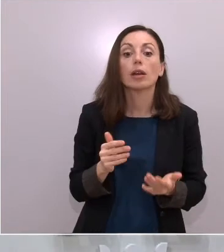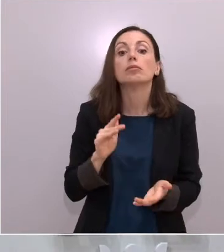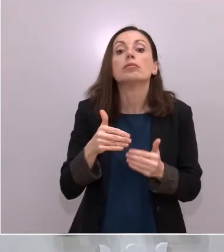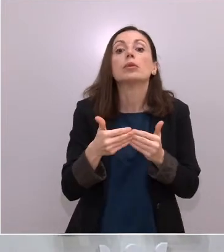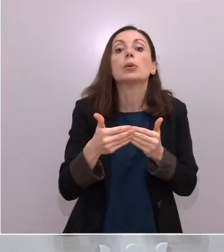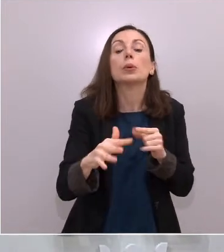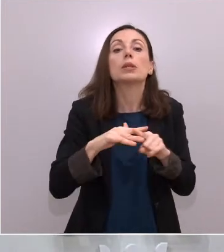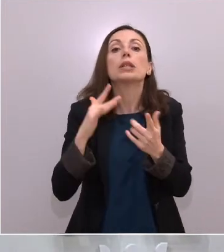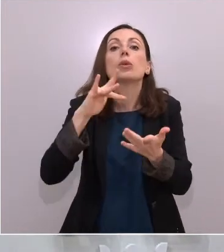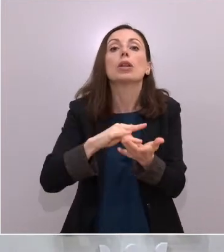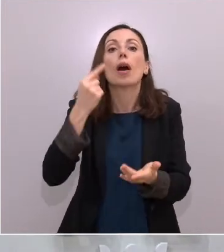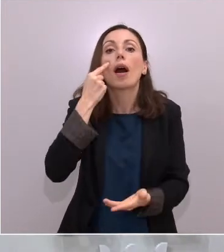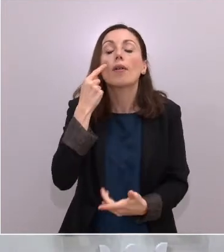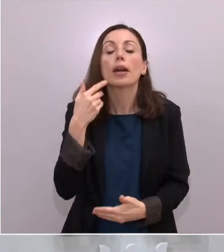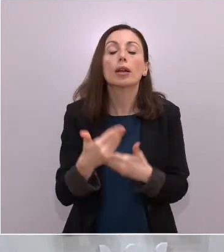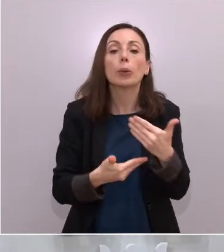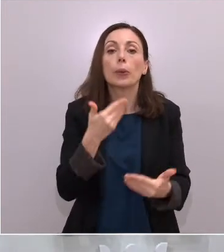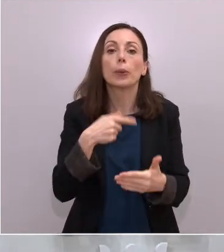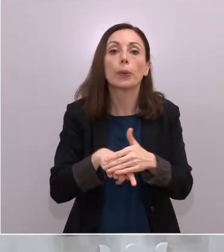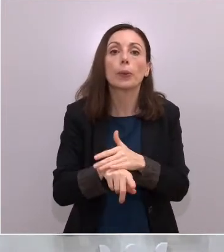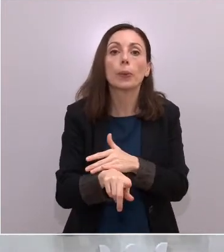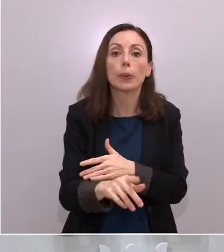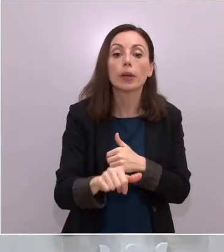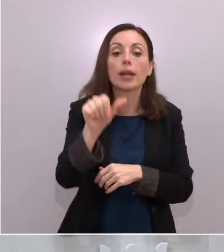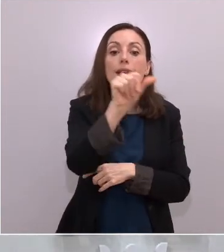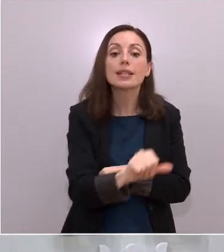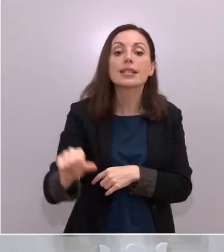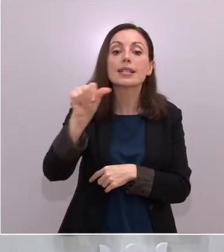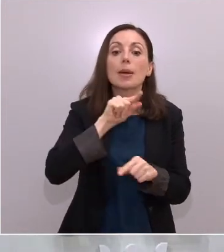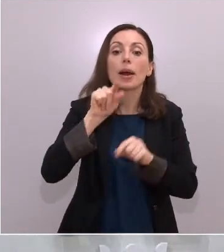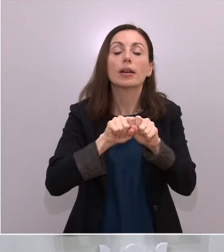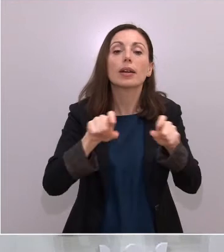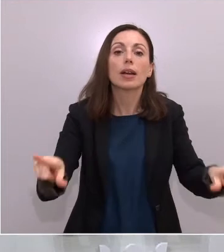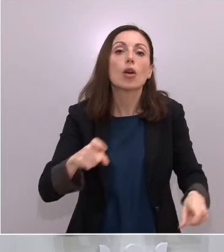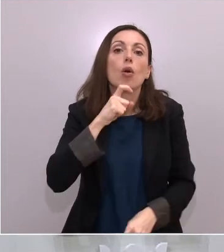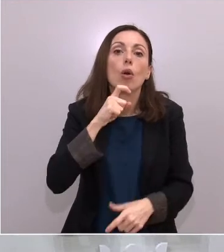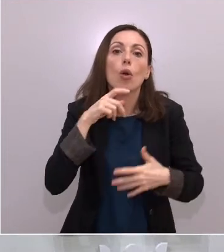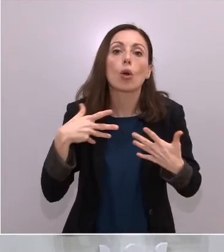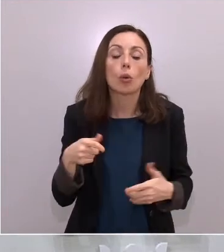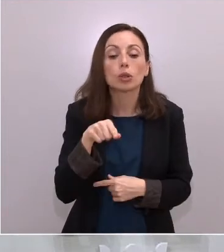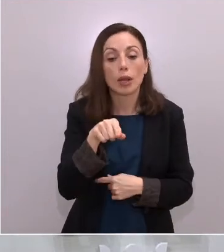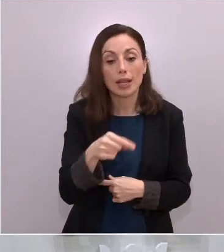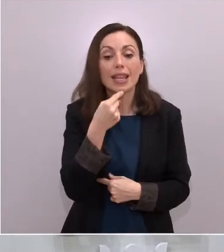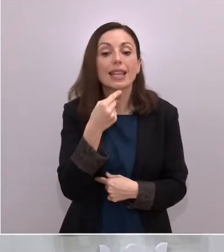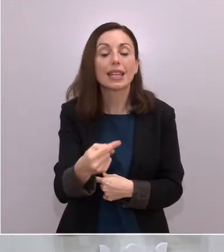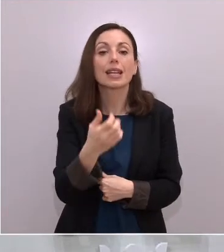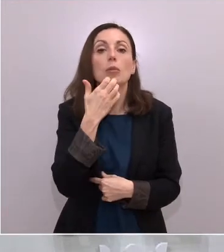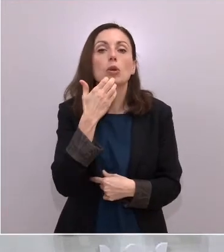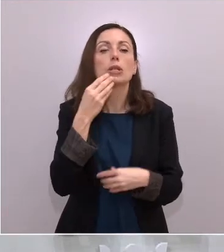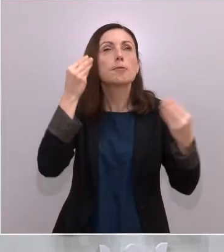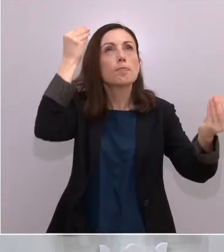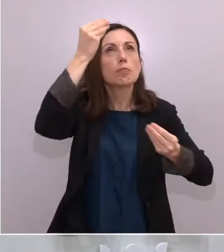cuando veamos cómo evoluciona durante las próximas semanas la pandemia, estaremos en disposición de poder decir si nos